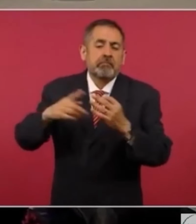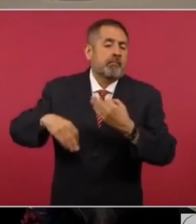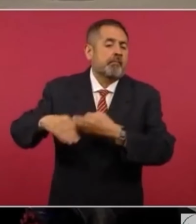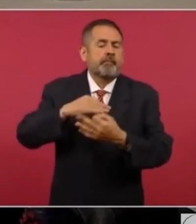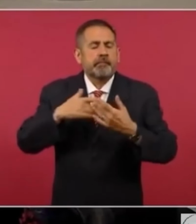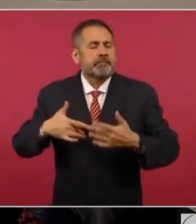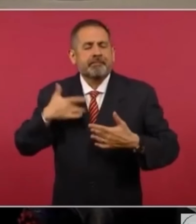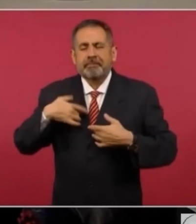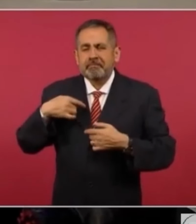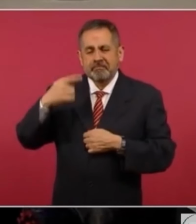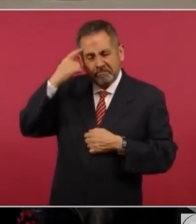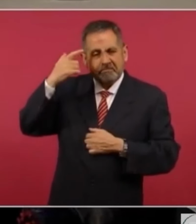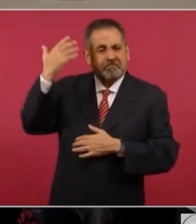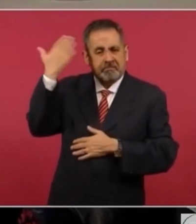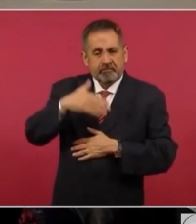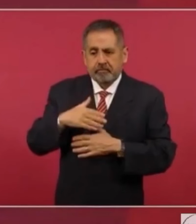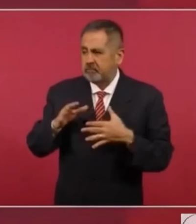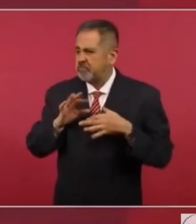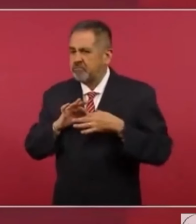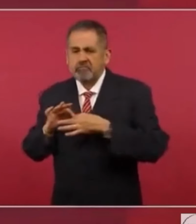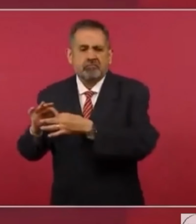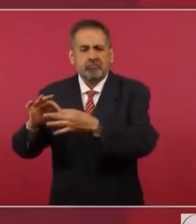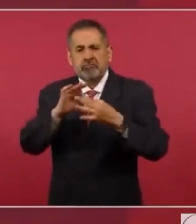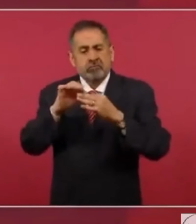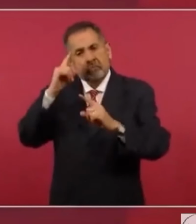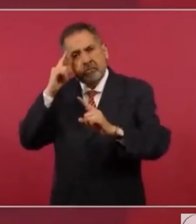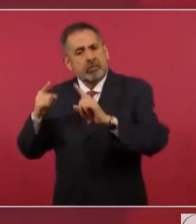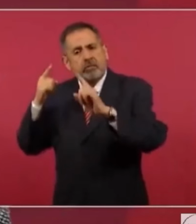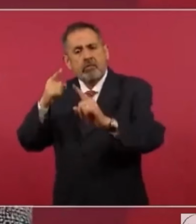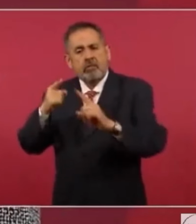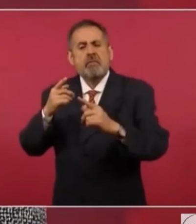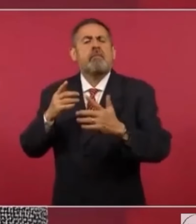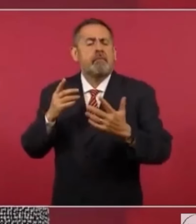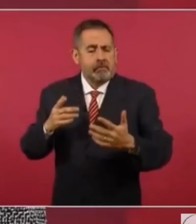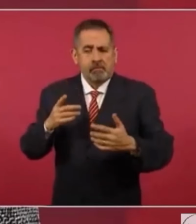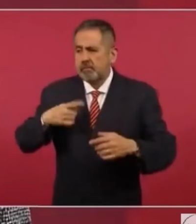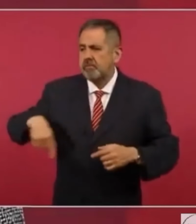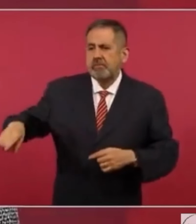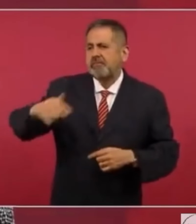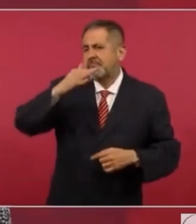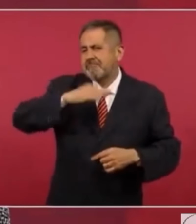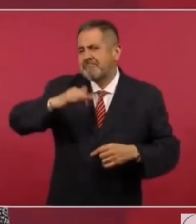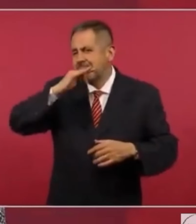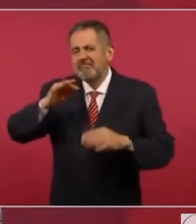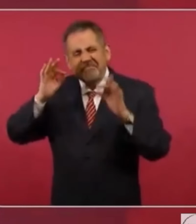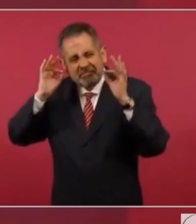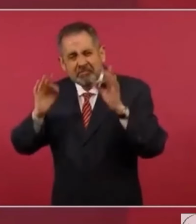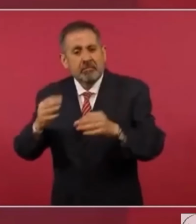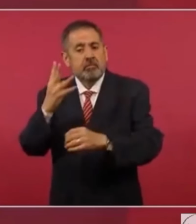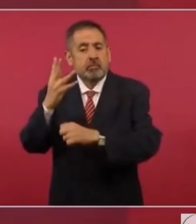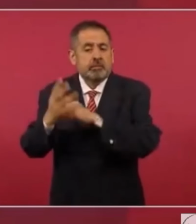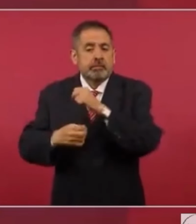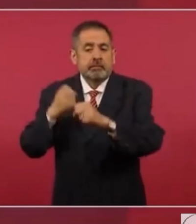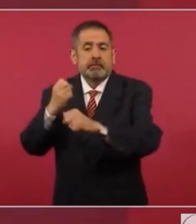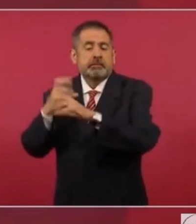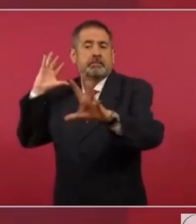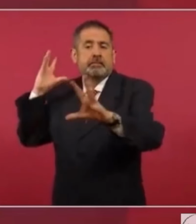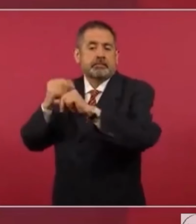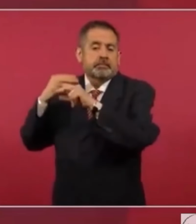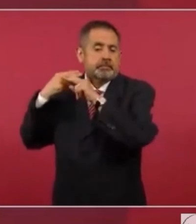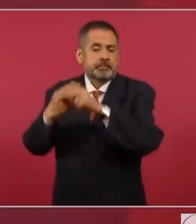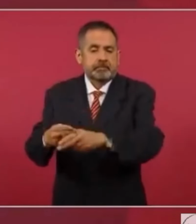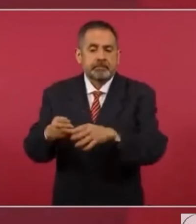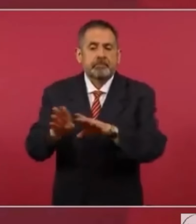conscientes, todos unidos por una causa, festejar los avances de la Cuarta Transformación.